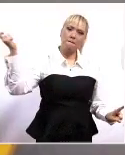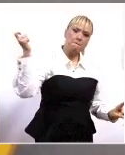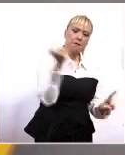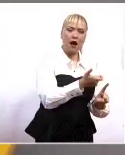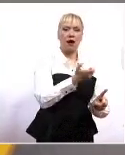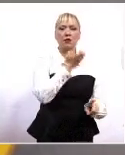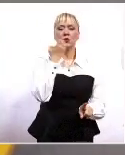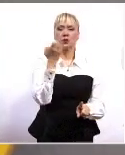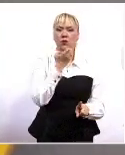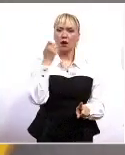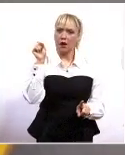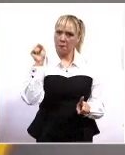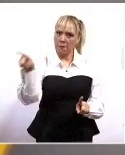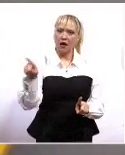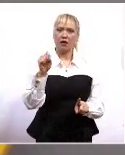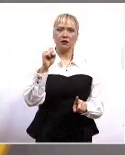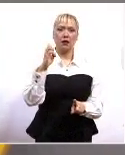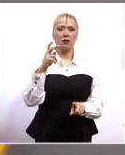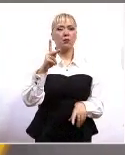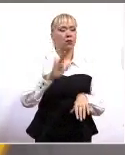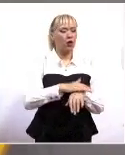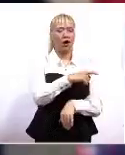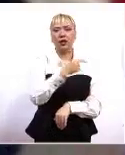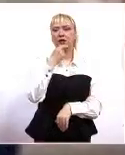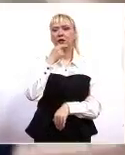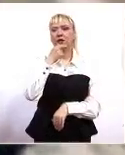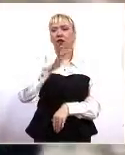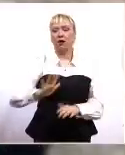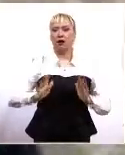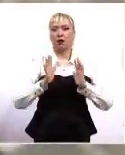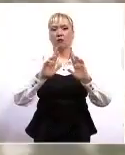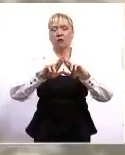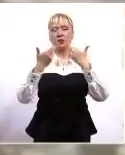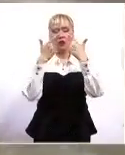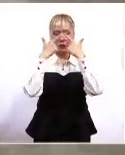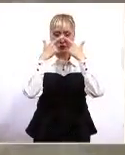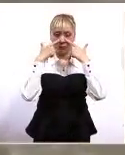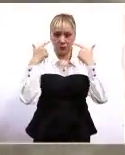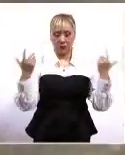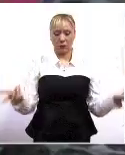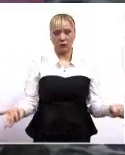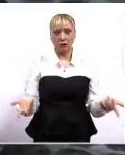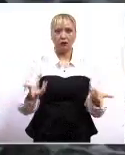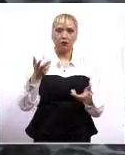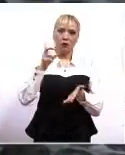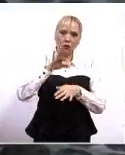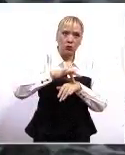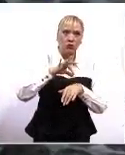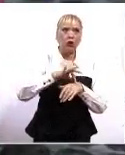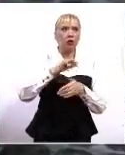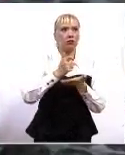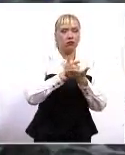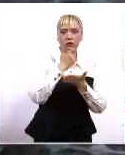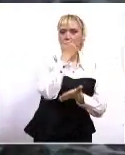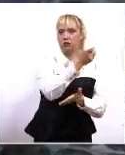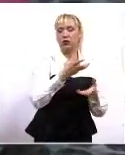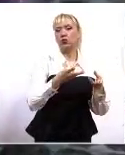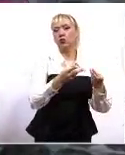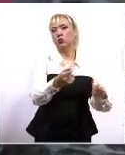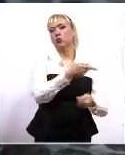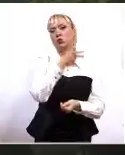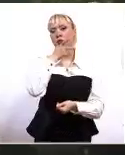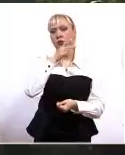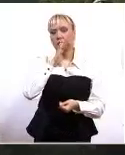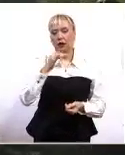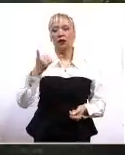para atender incidentes como el que afectó a la niña, lo que incluye la devolución del gasto erogado para su atención. Además, las autoridades